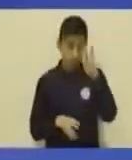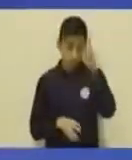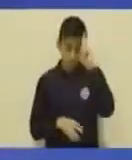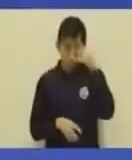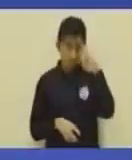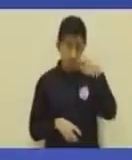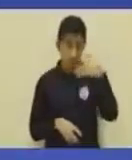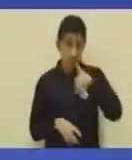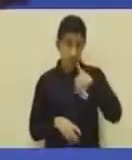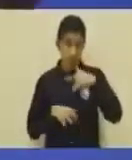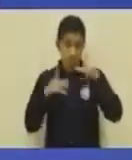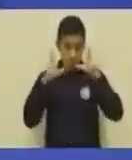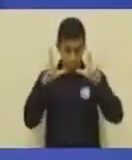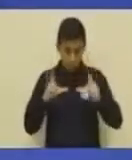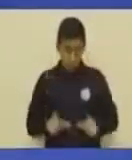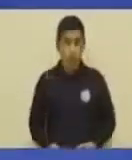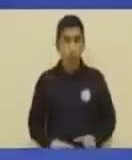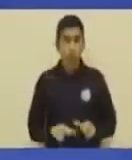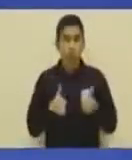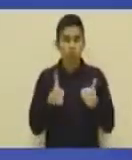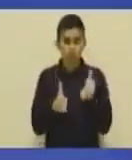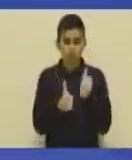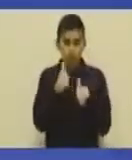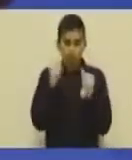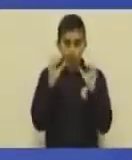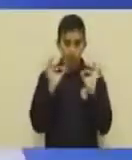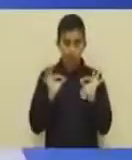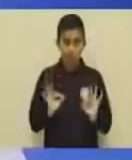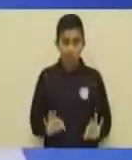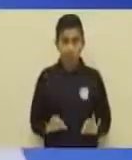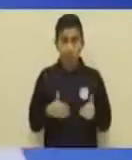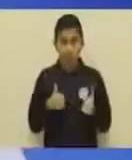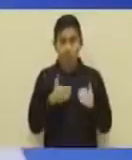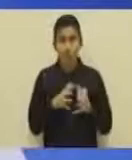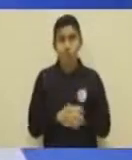Recuerda mantener el cuerpo en posición recta,